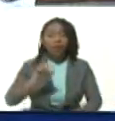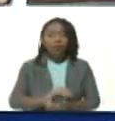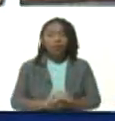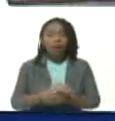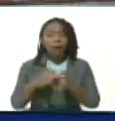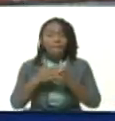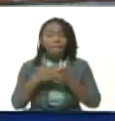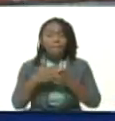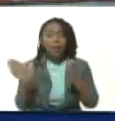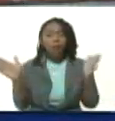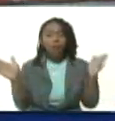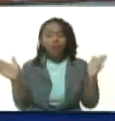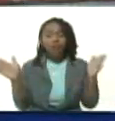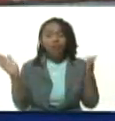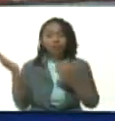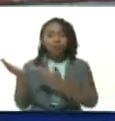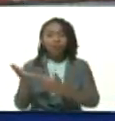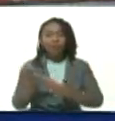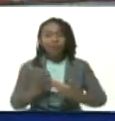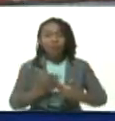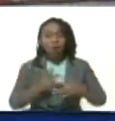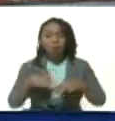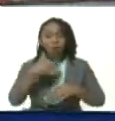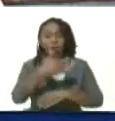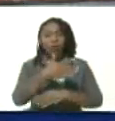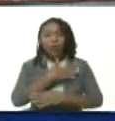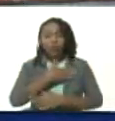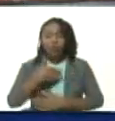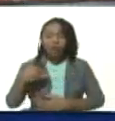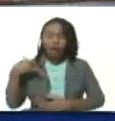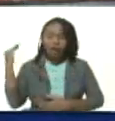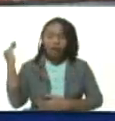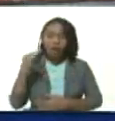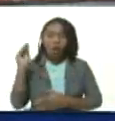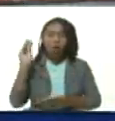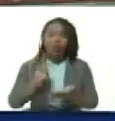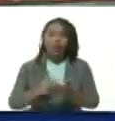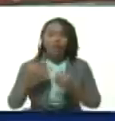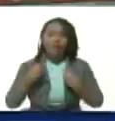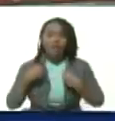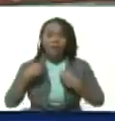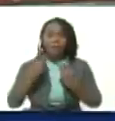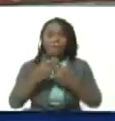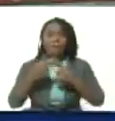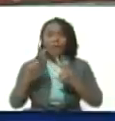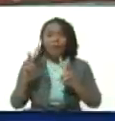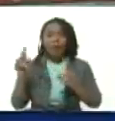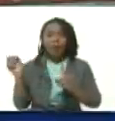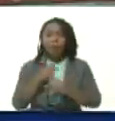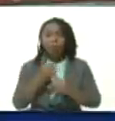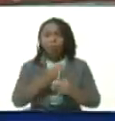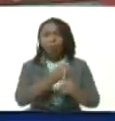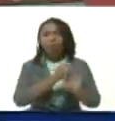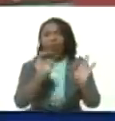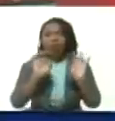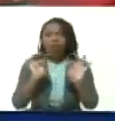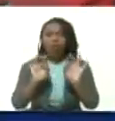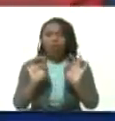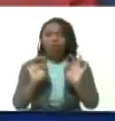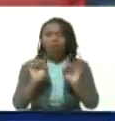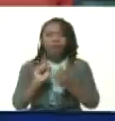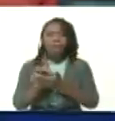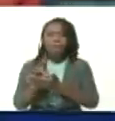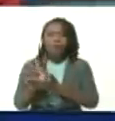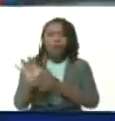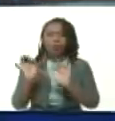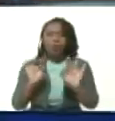abre los brazos para recibirlos cuando quieran regresar a vivir en paz, sin discriminación, sin